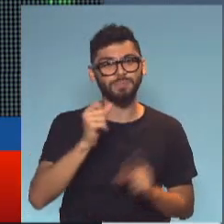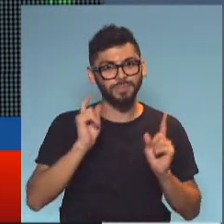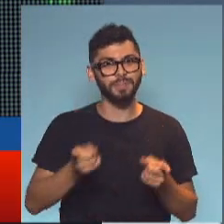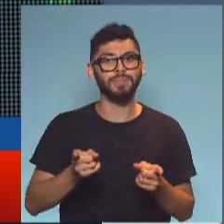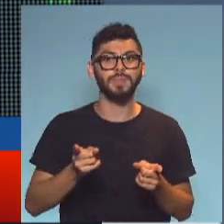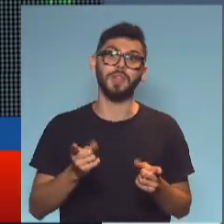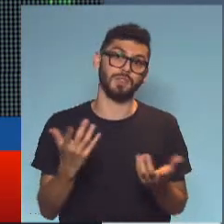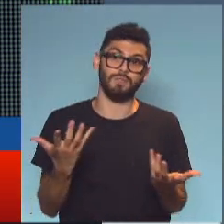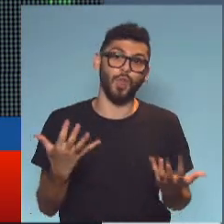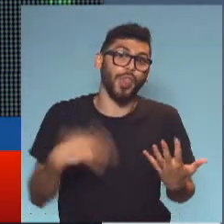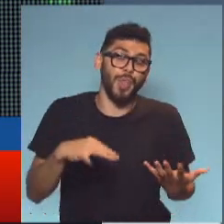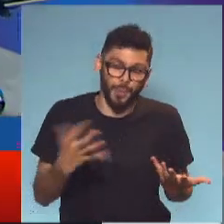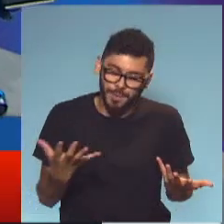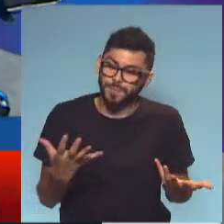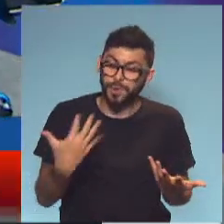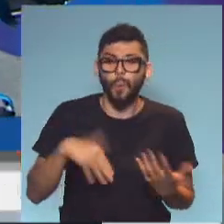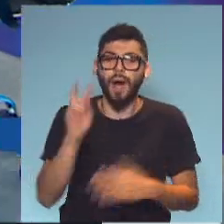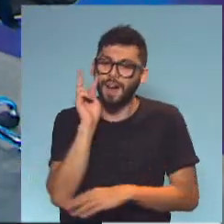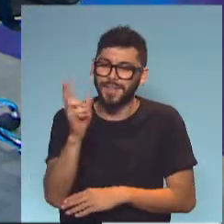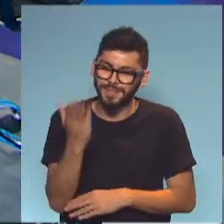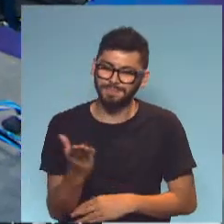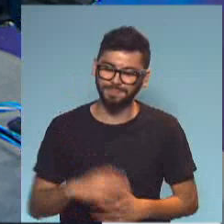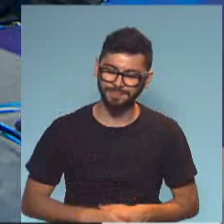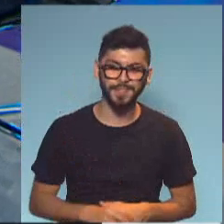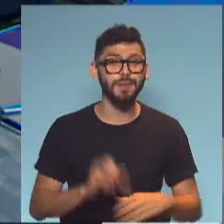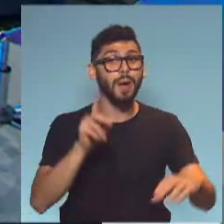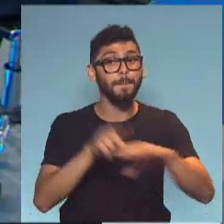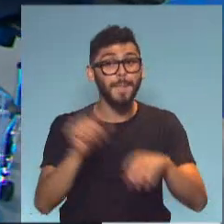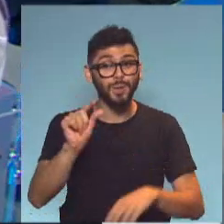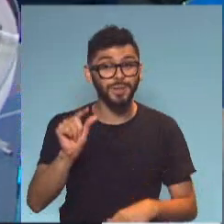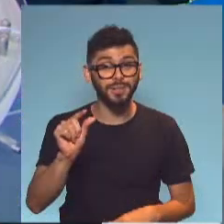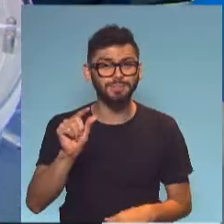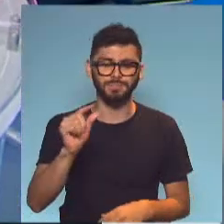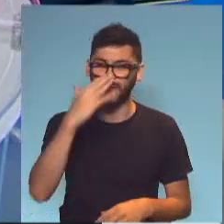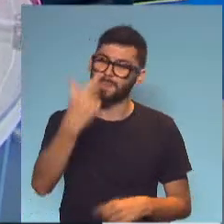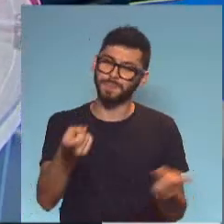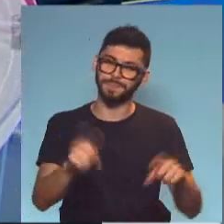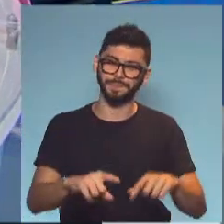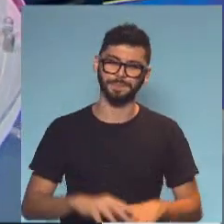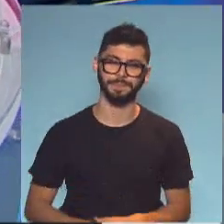acompañando estas elecciones en América Latina. Te veremos. Vamos a la pausa, Yelén, y estaremos.